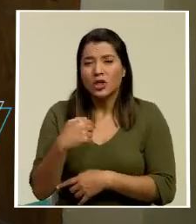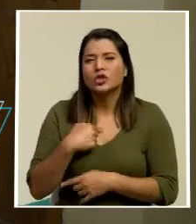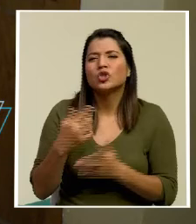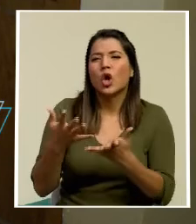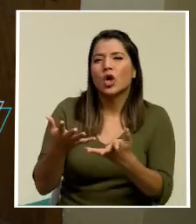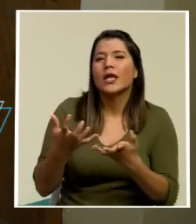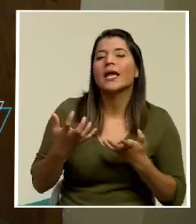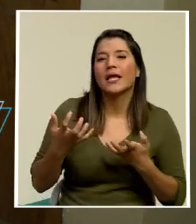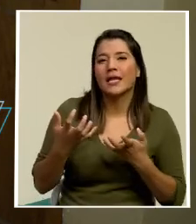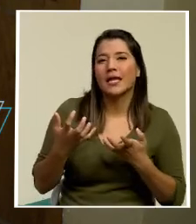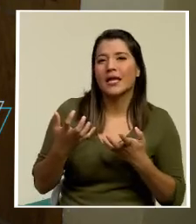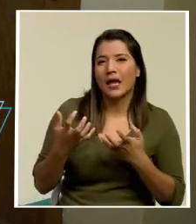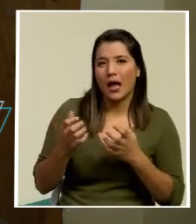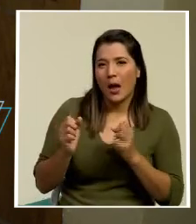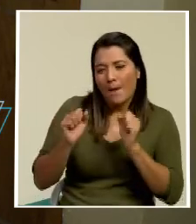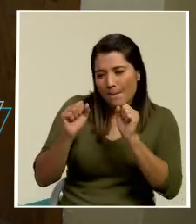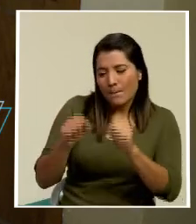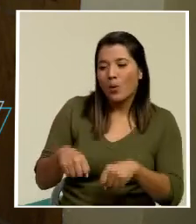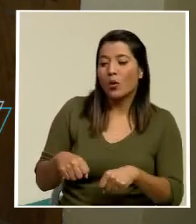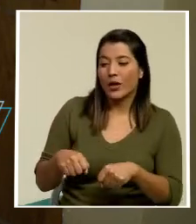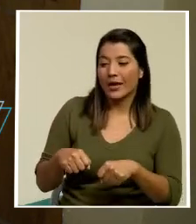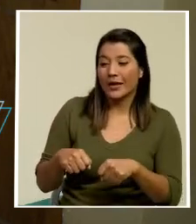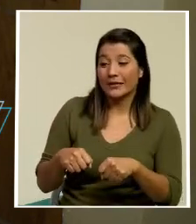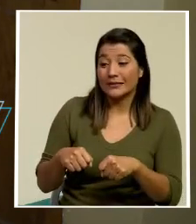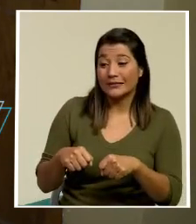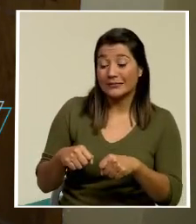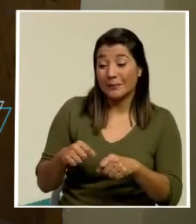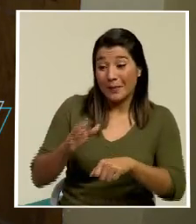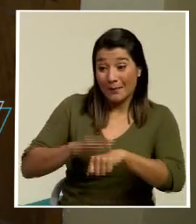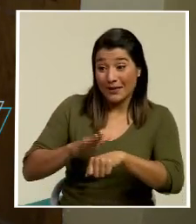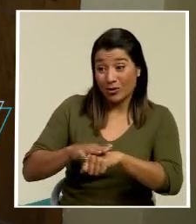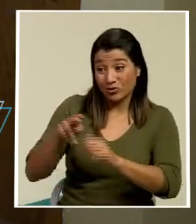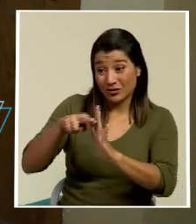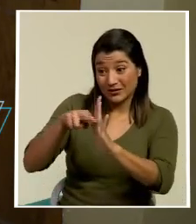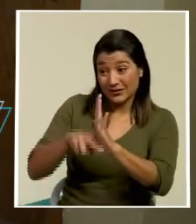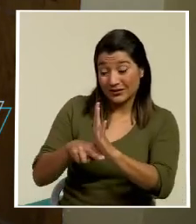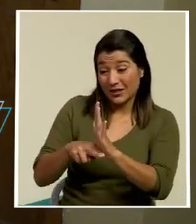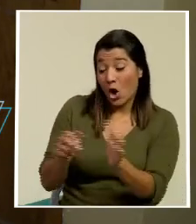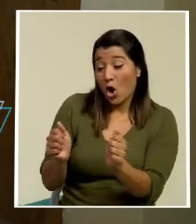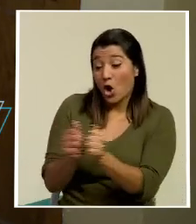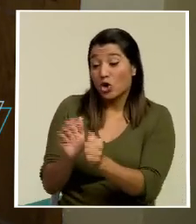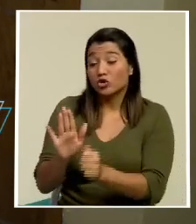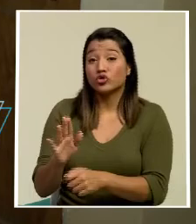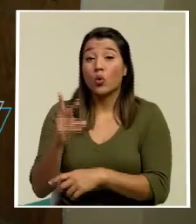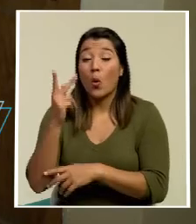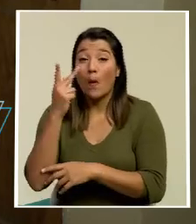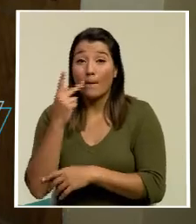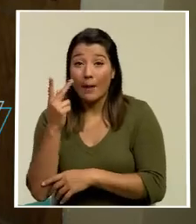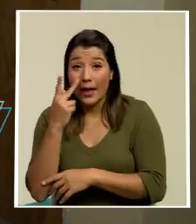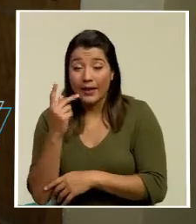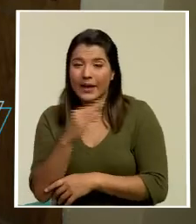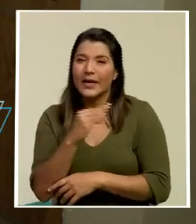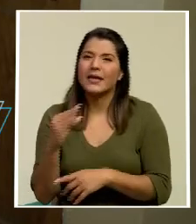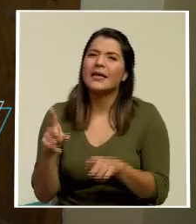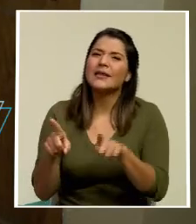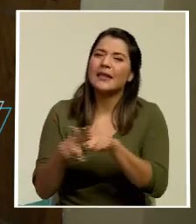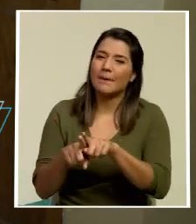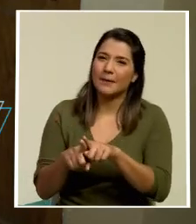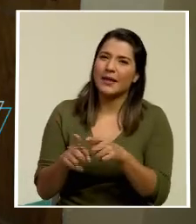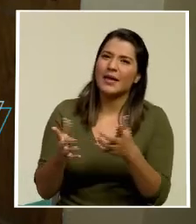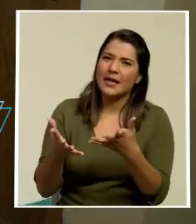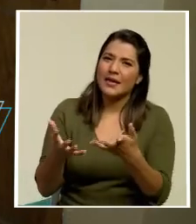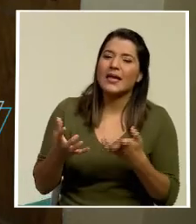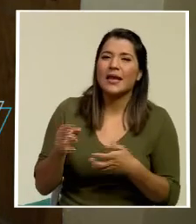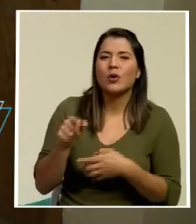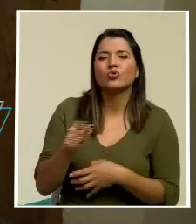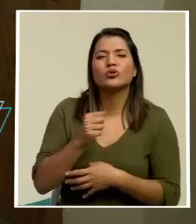llevarte, Padre, frente a la tumba de tu Padre. Hubiera querido que perdonaras en vida el abandono que en vida te hizo el